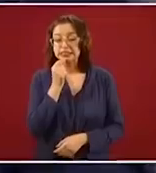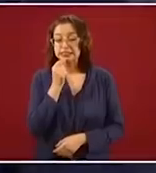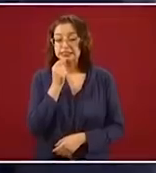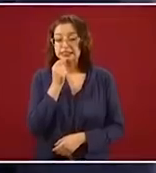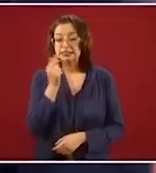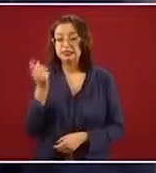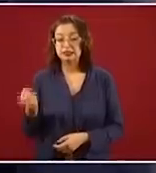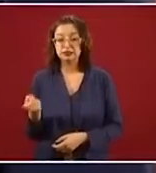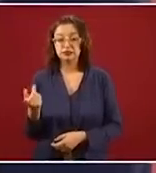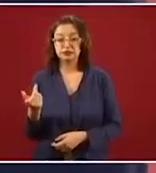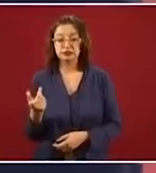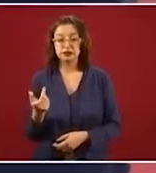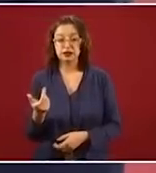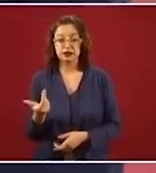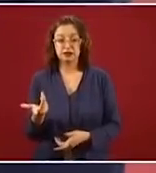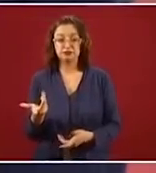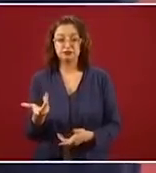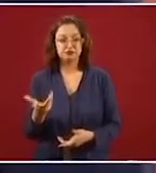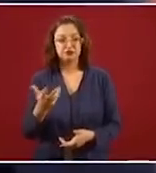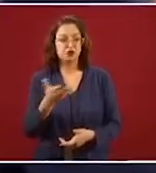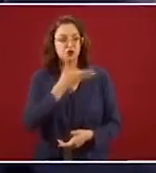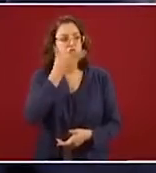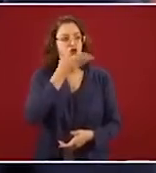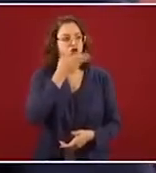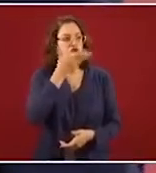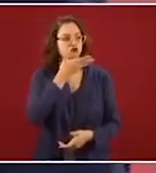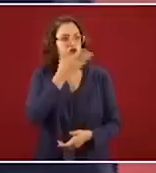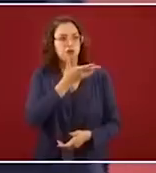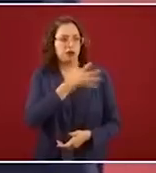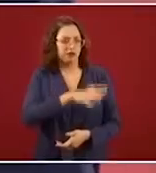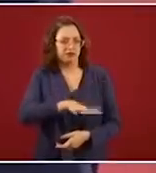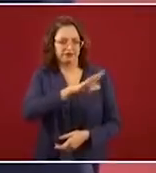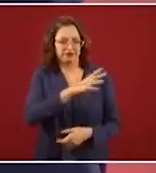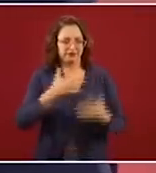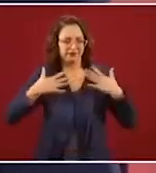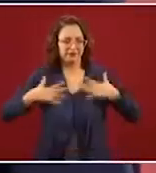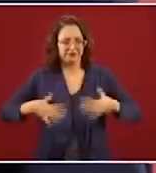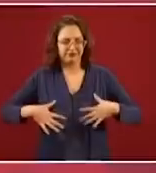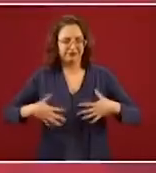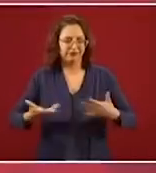como los conocemos, deben haber